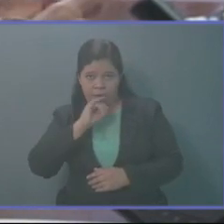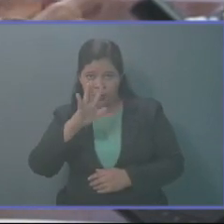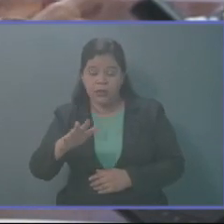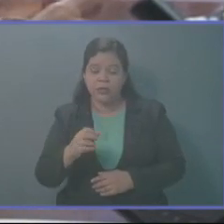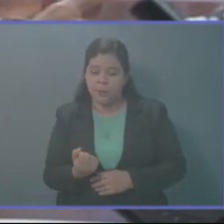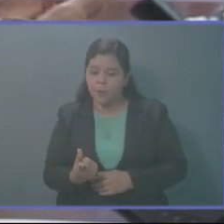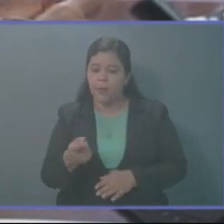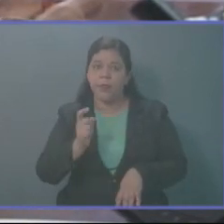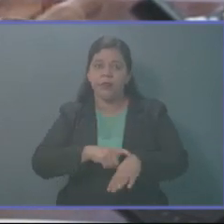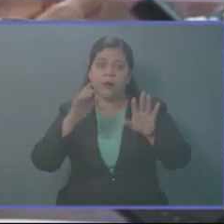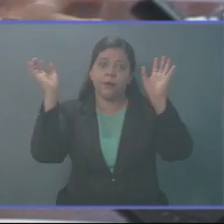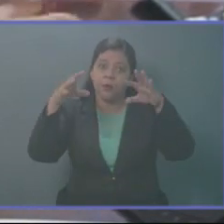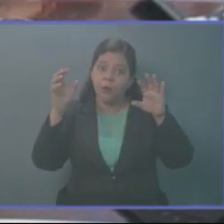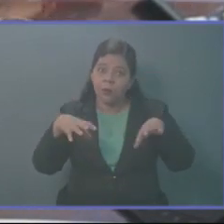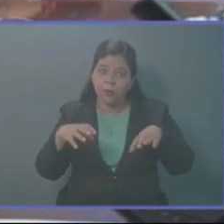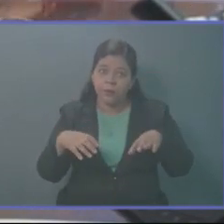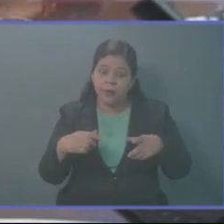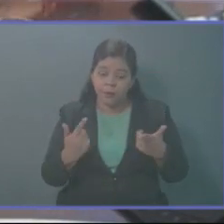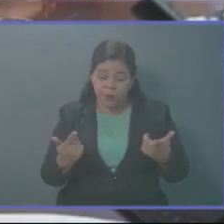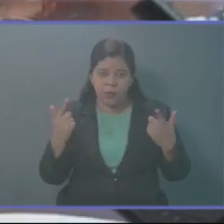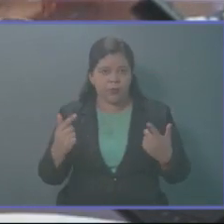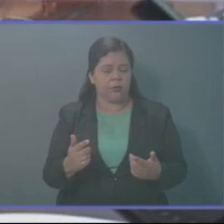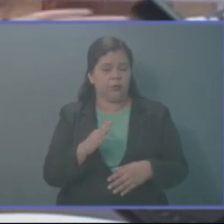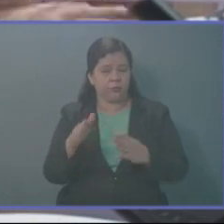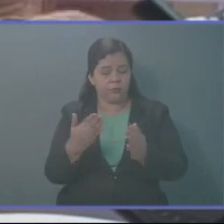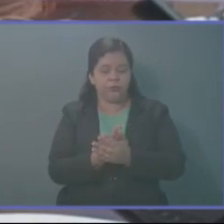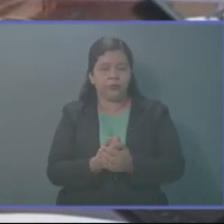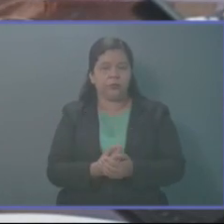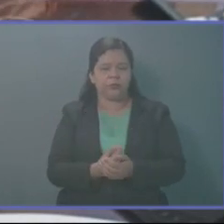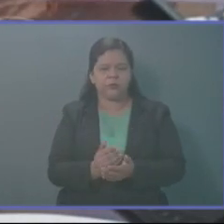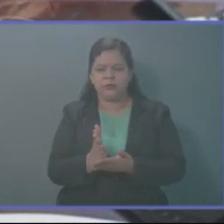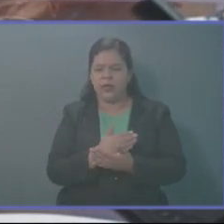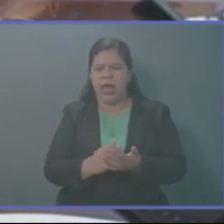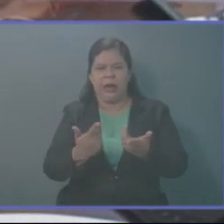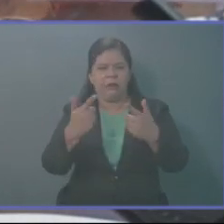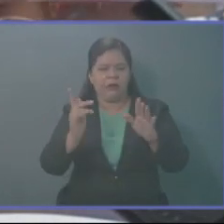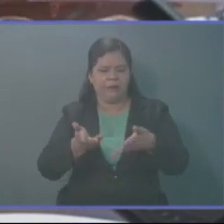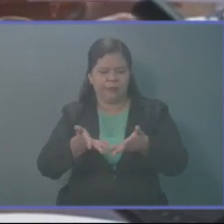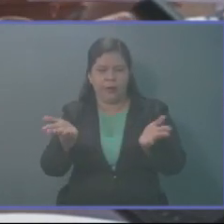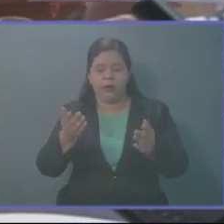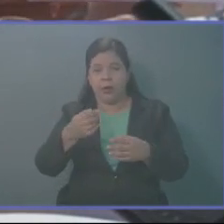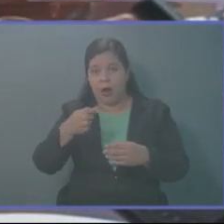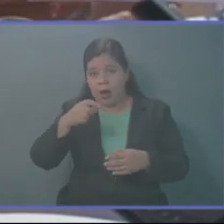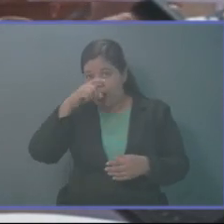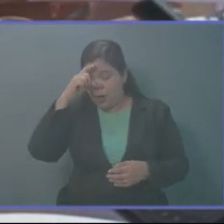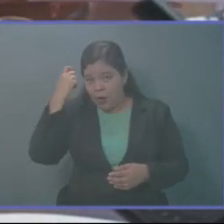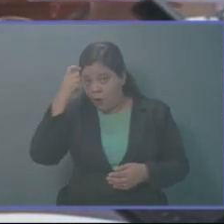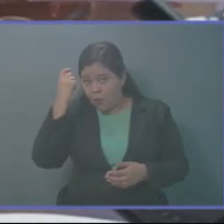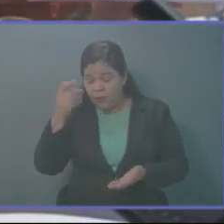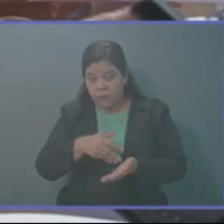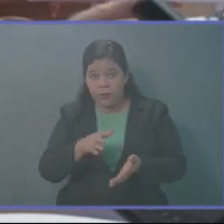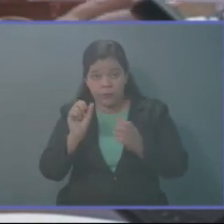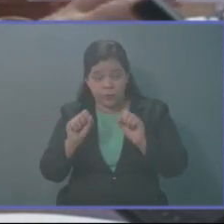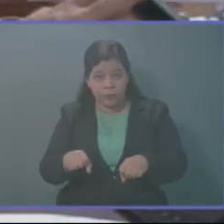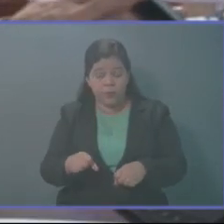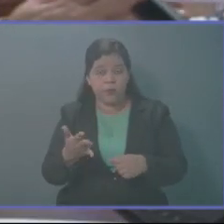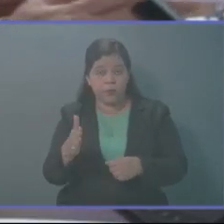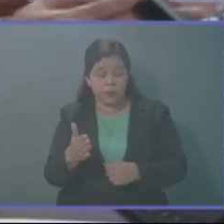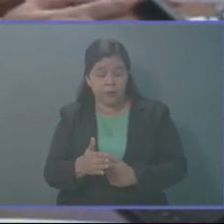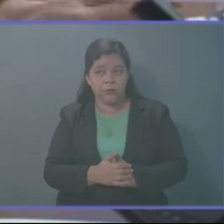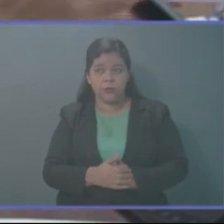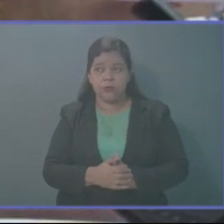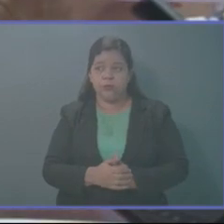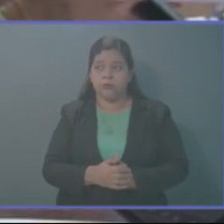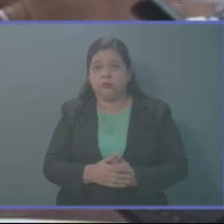creo que al final un cheque en blanco tan abierto para que, por ejemplo, Obras Públicas lo ocupe y